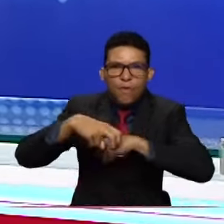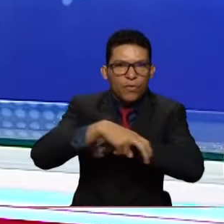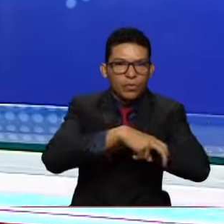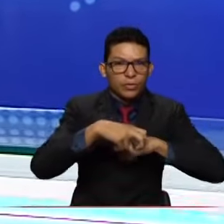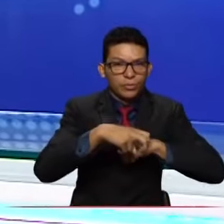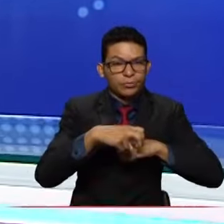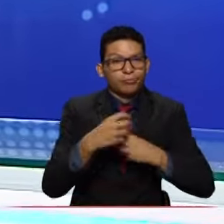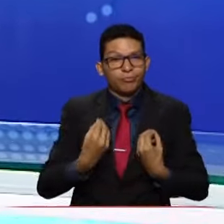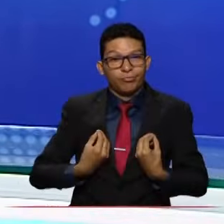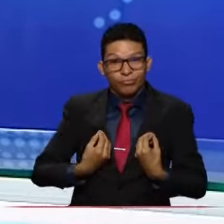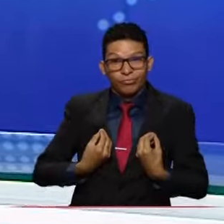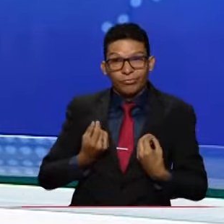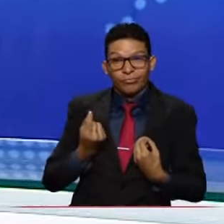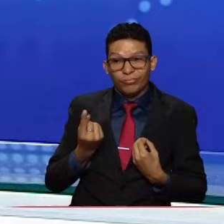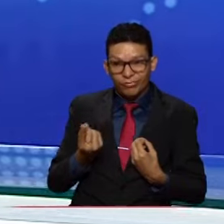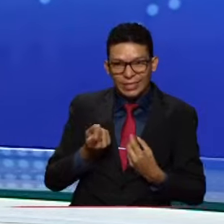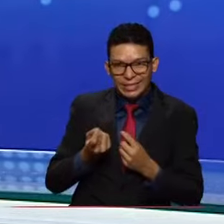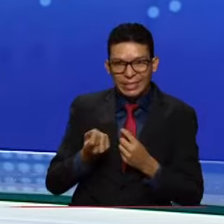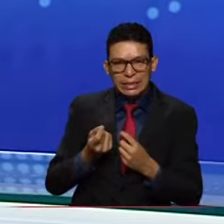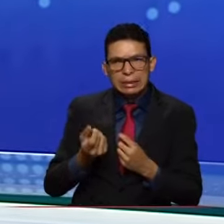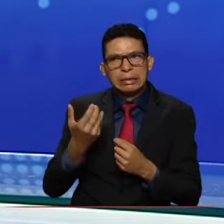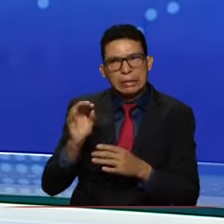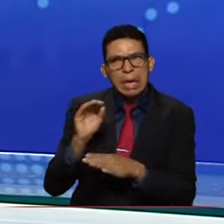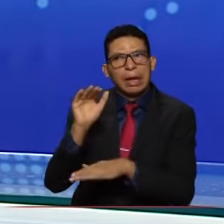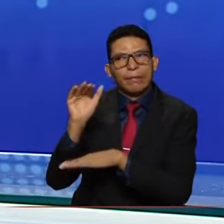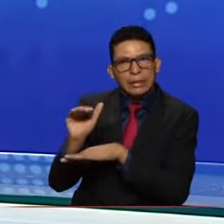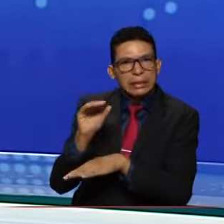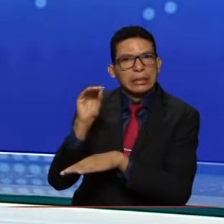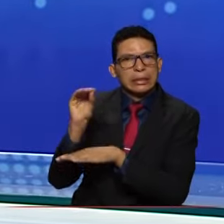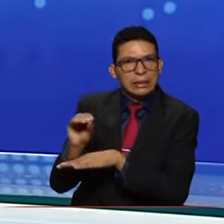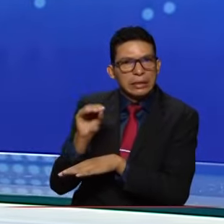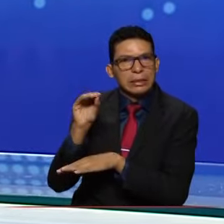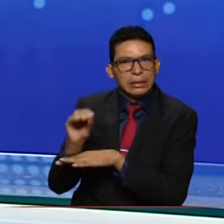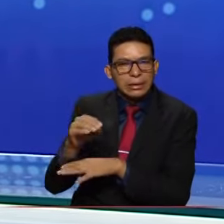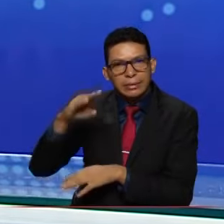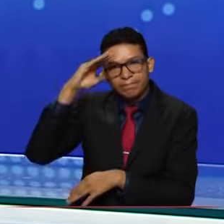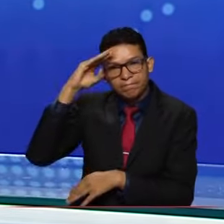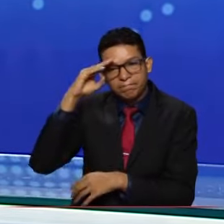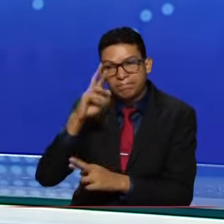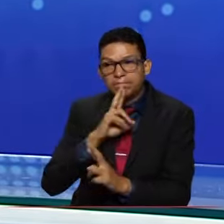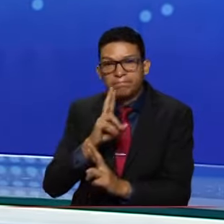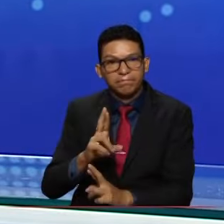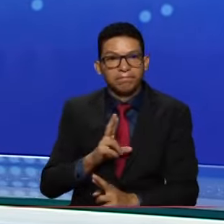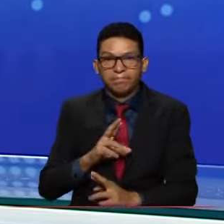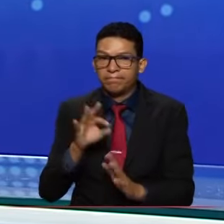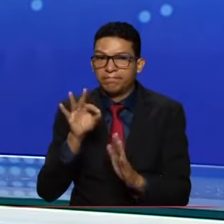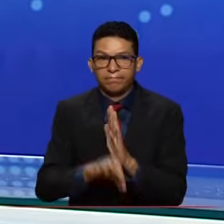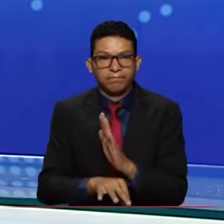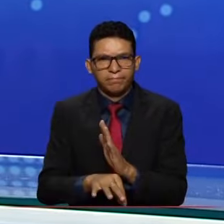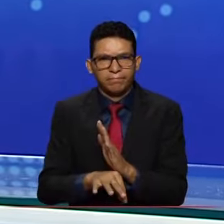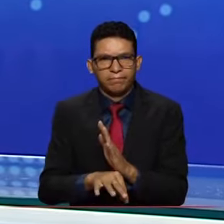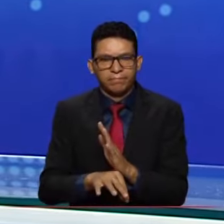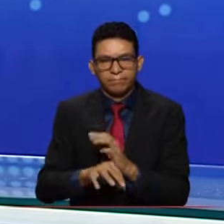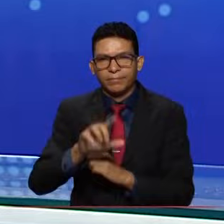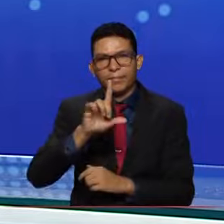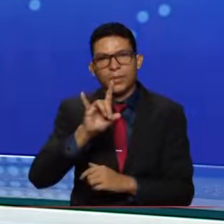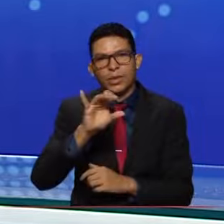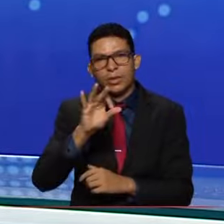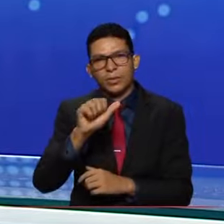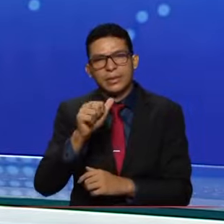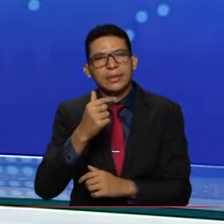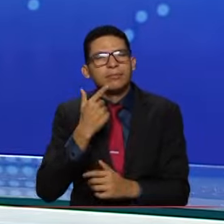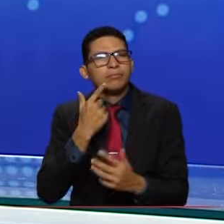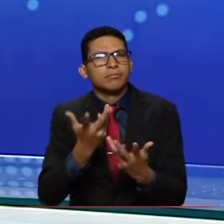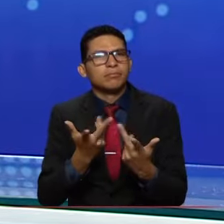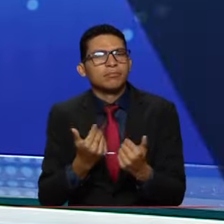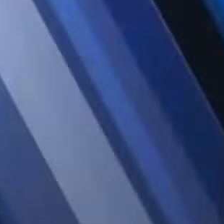que aunque ya han hecho el llamado a las autoridades pertinentes no han recibido respuesta Luisa Velasco usted se encuentra en el lugar Cuál es